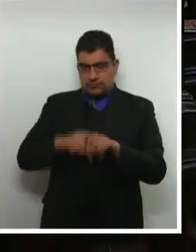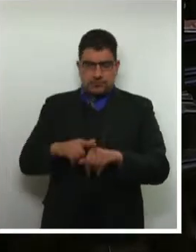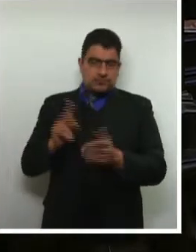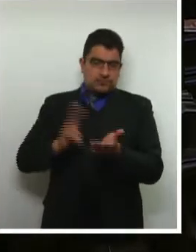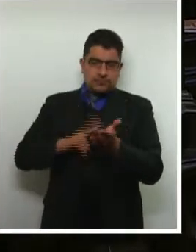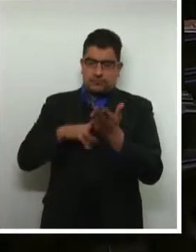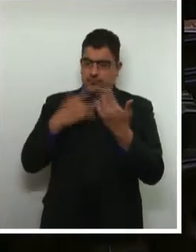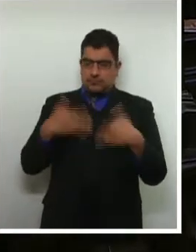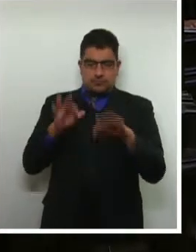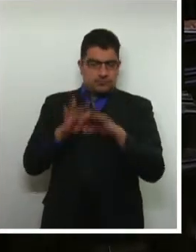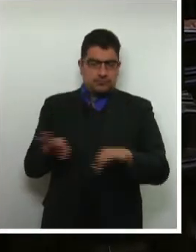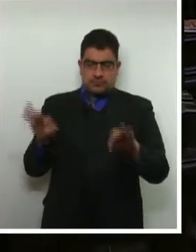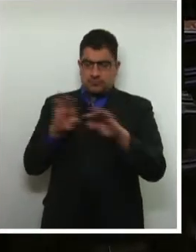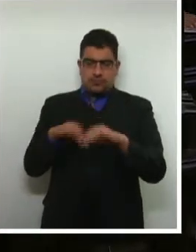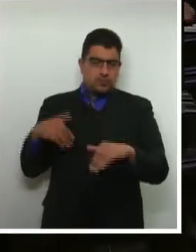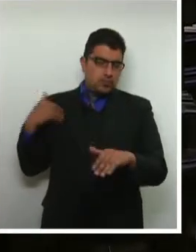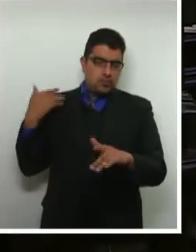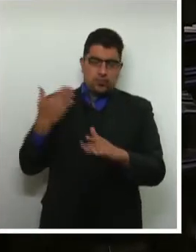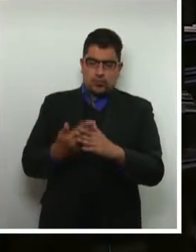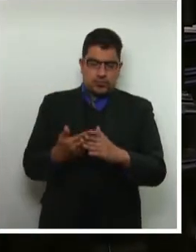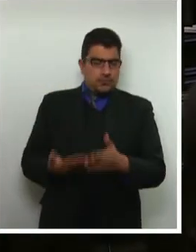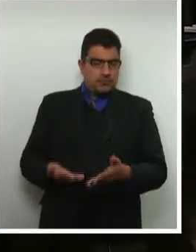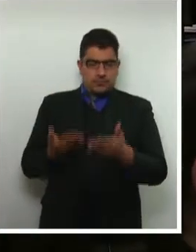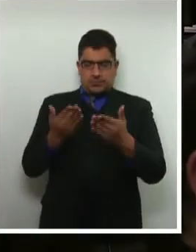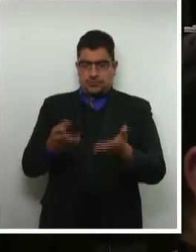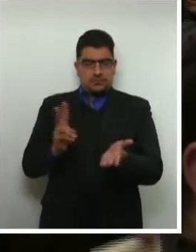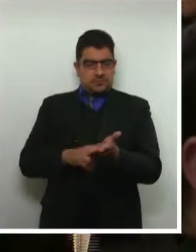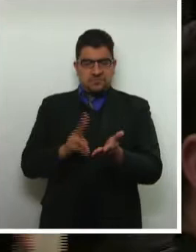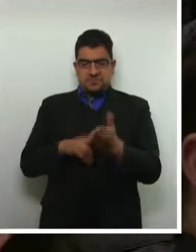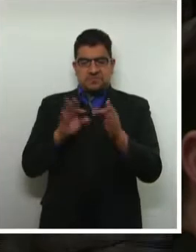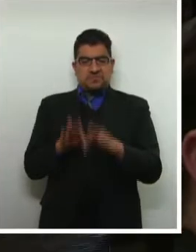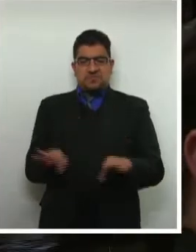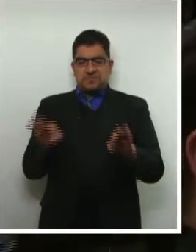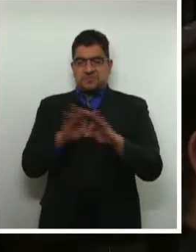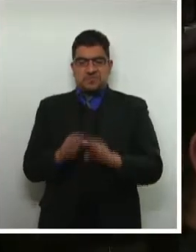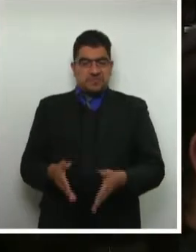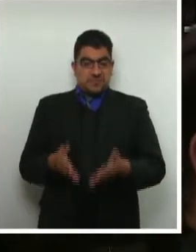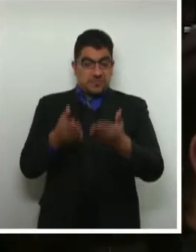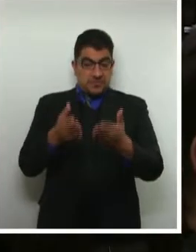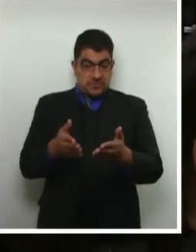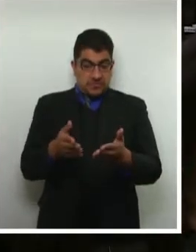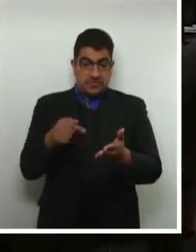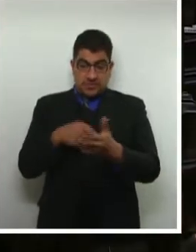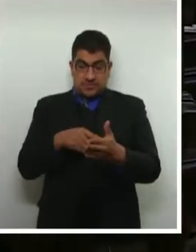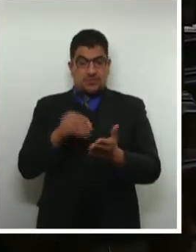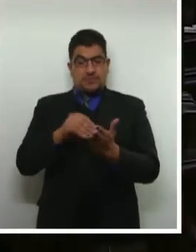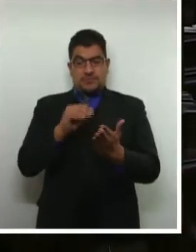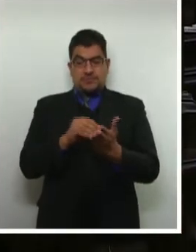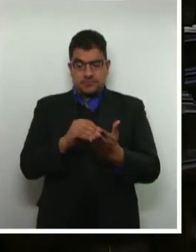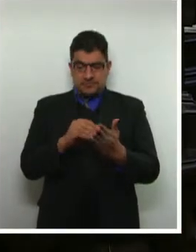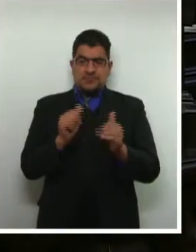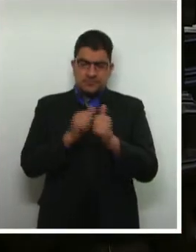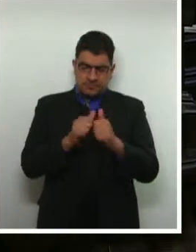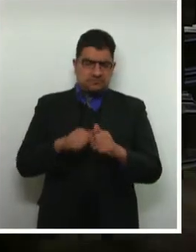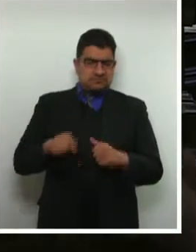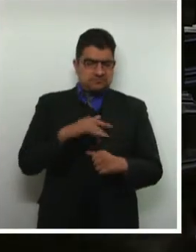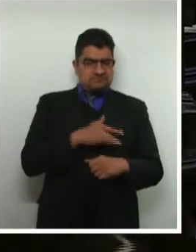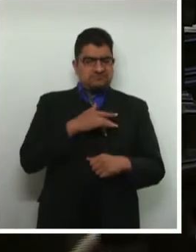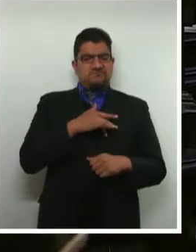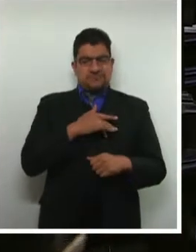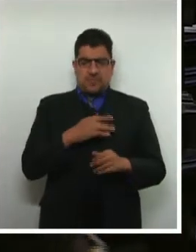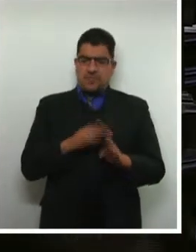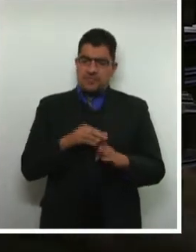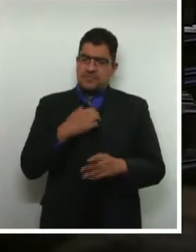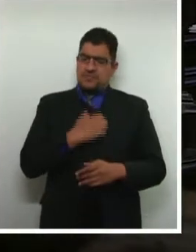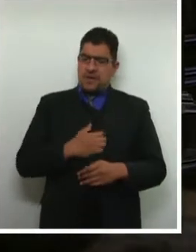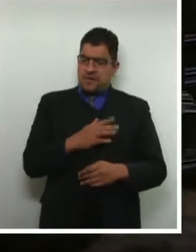riqueza natural deben permanecer vigentes para que se mantengan como una parte sensible del orgullo